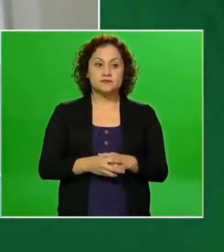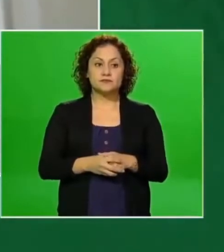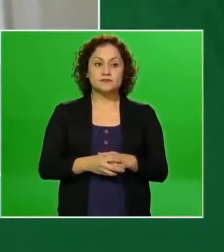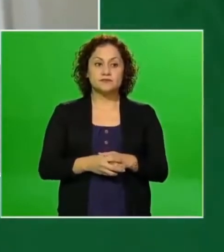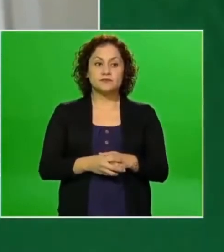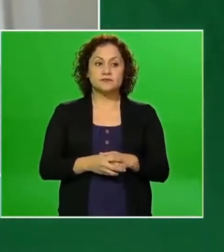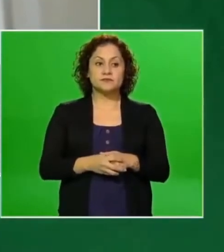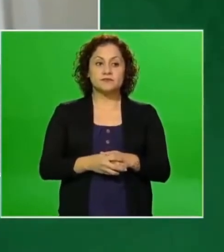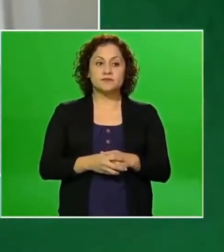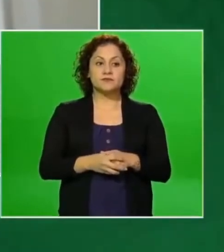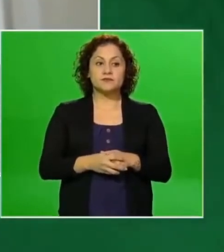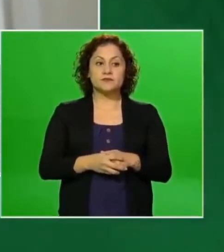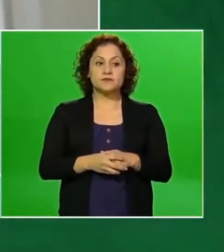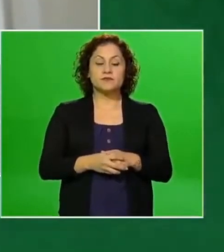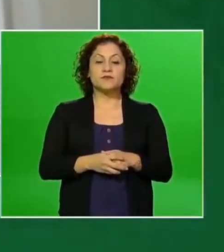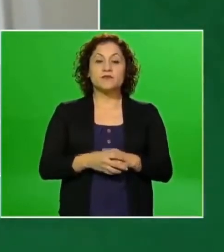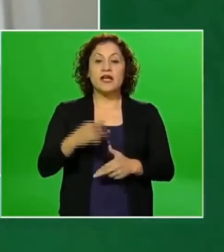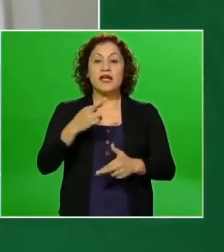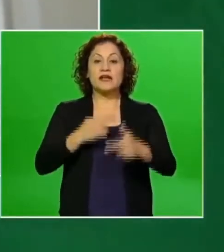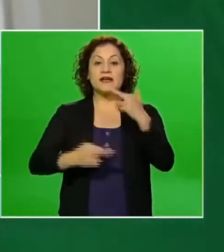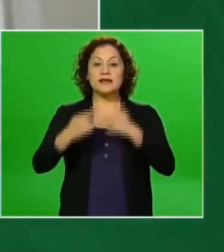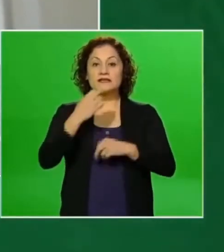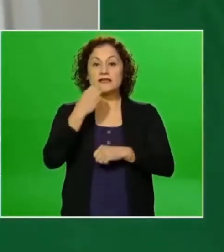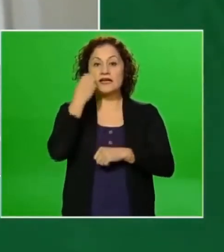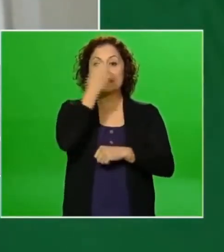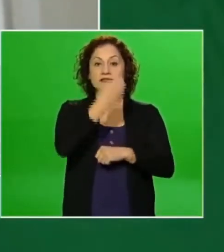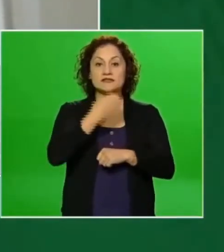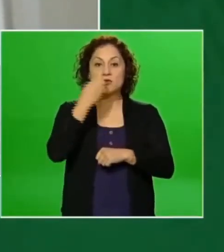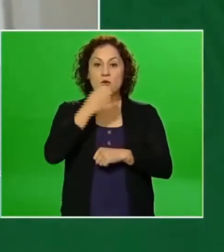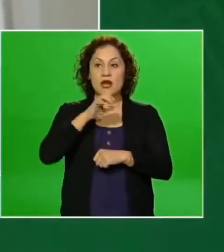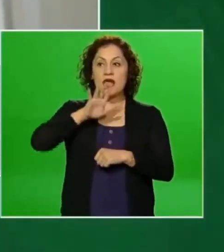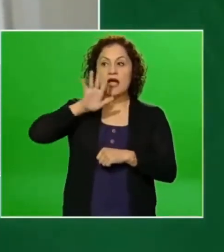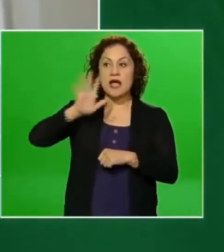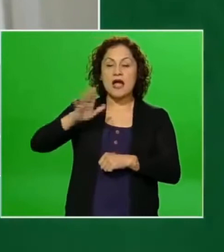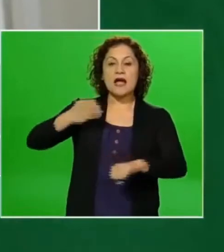el programa de regreso a clases en escuelas rurales en Campeche.